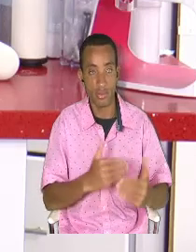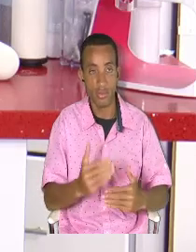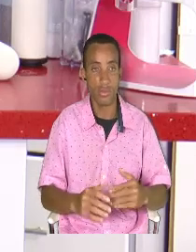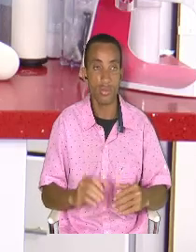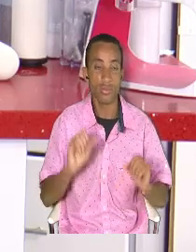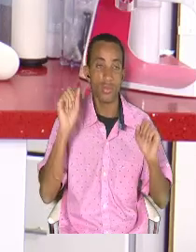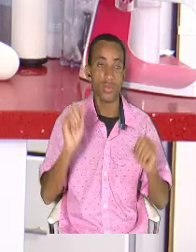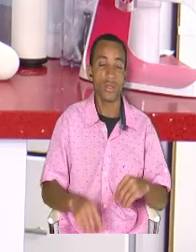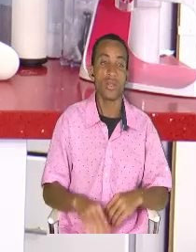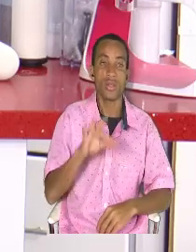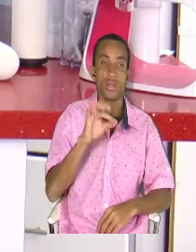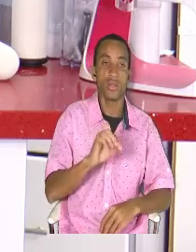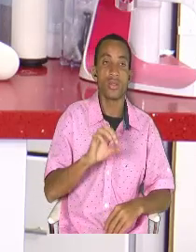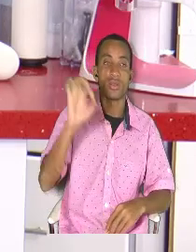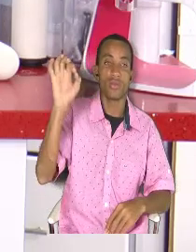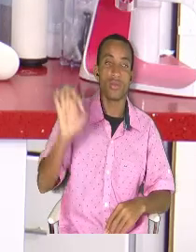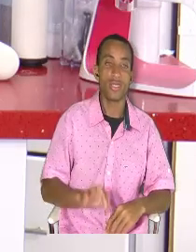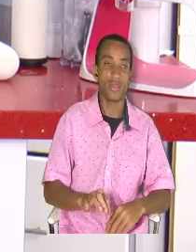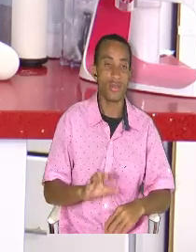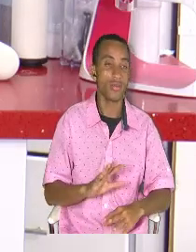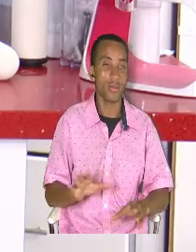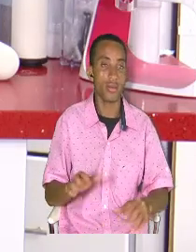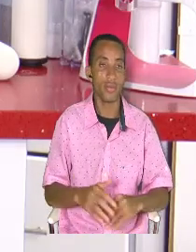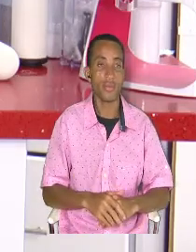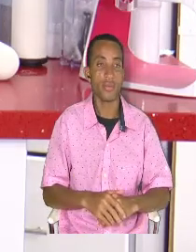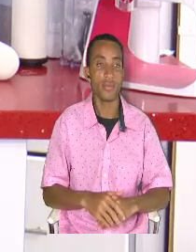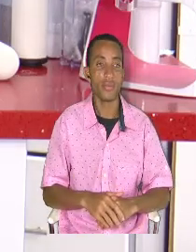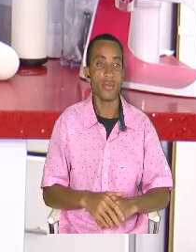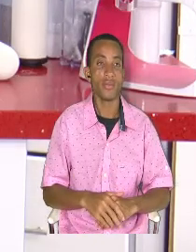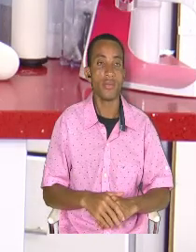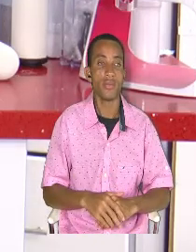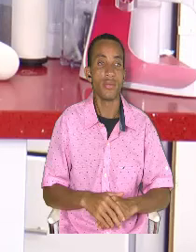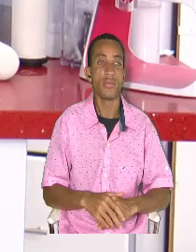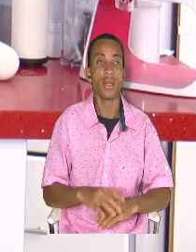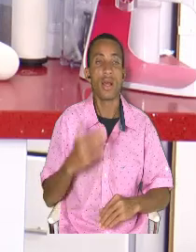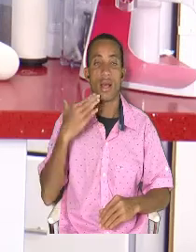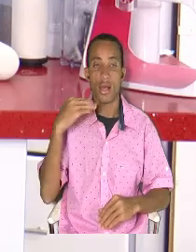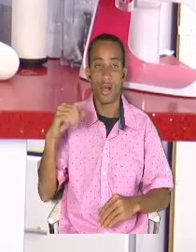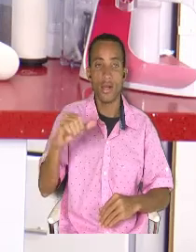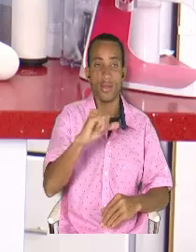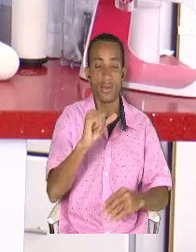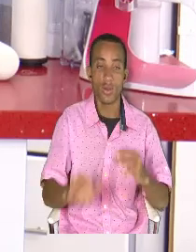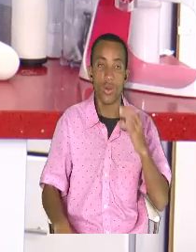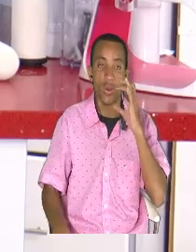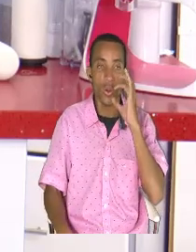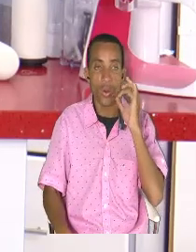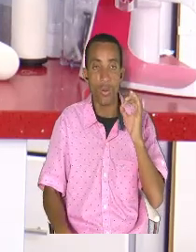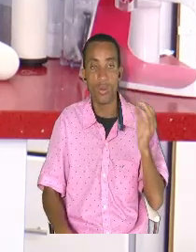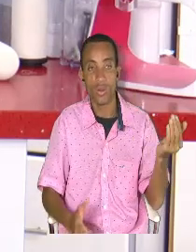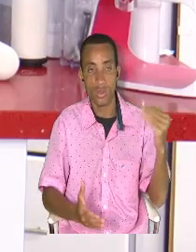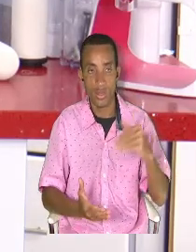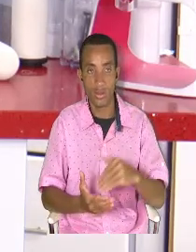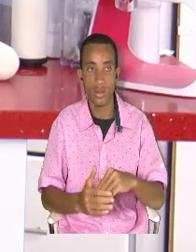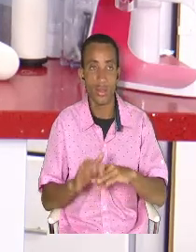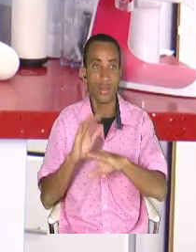el 80% de nuestro producto. Sí, esto yo creo que las mujeres de Barranca o los hombres de Barranca, y nuevamente le hago la invitación